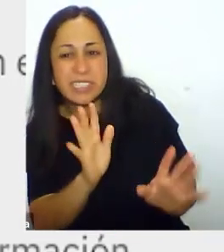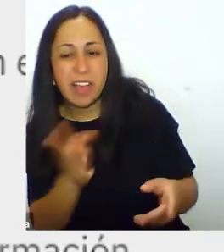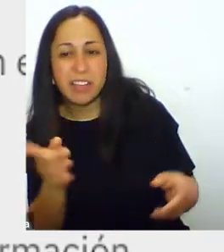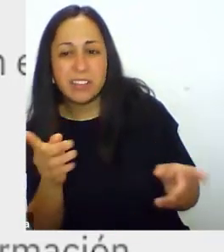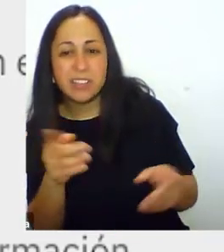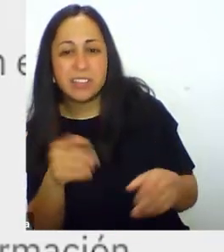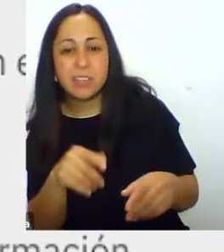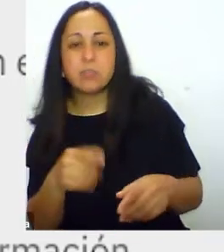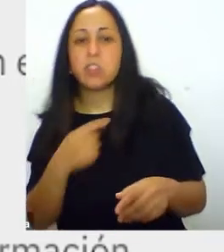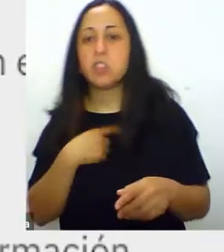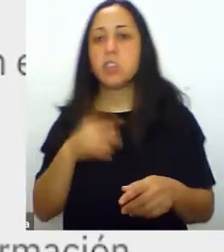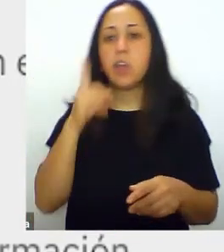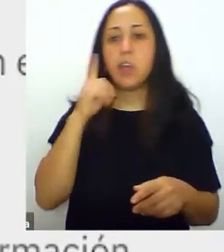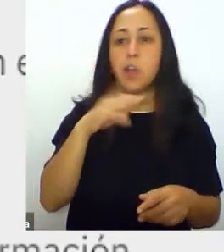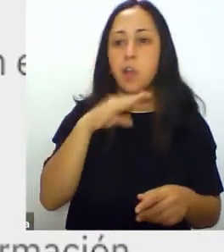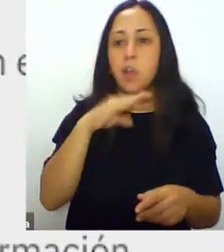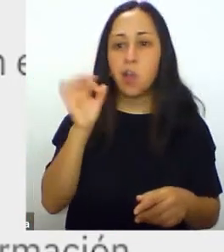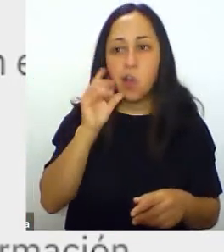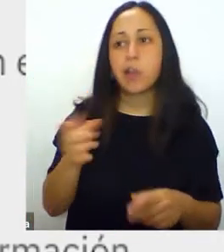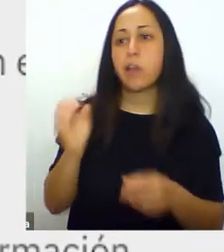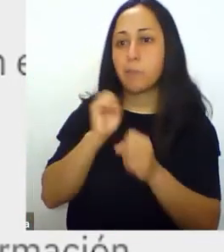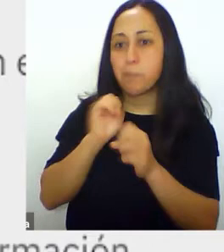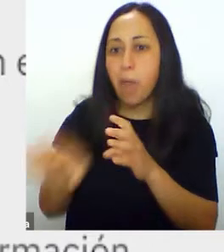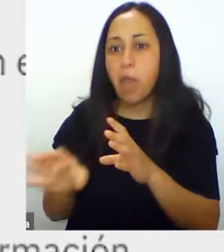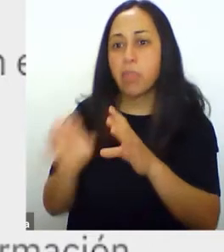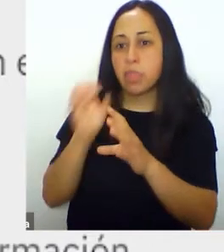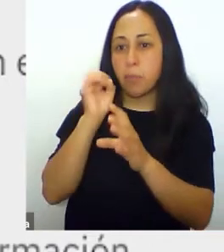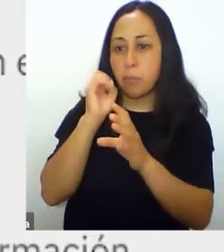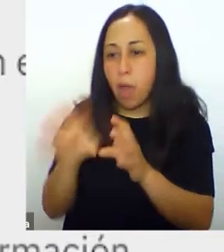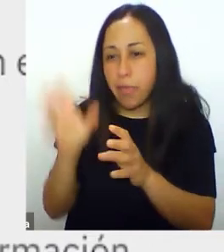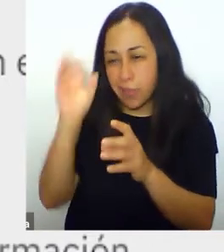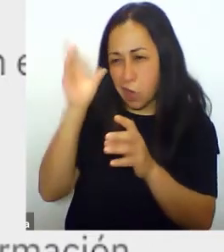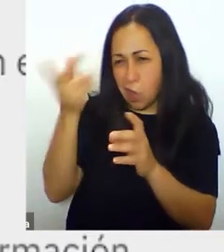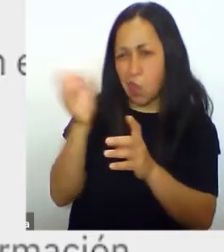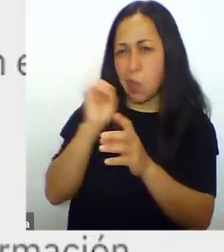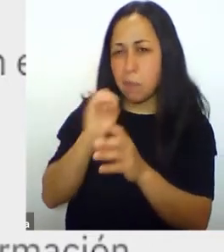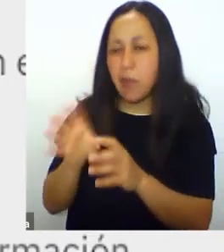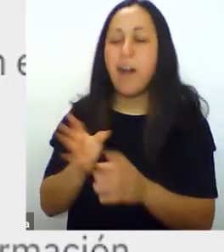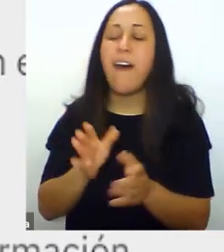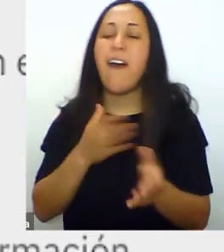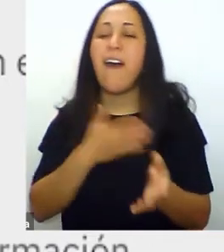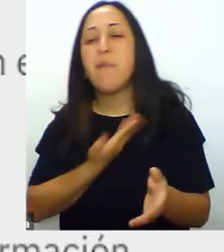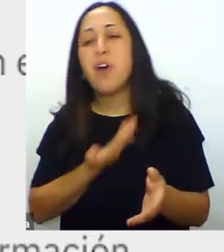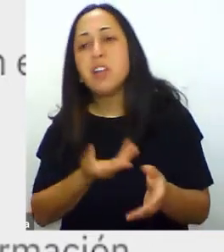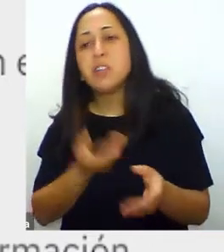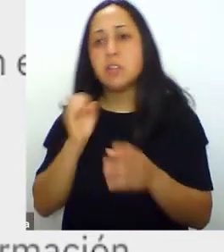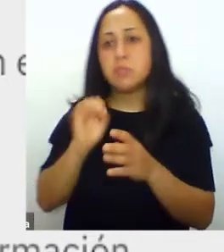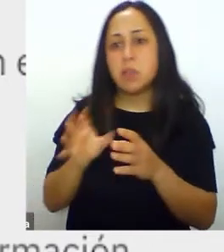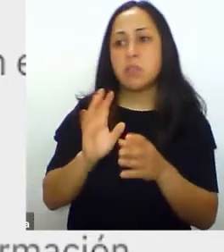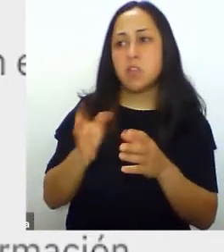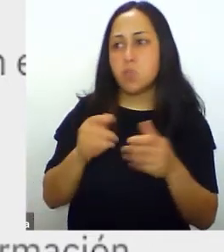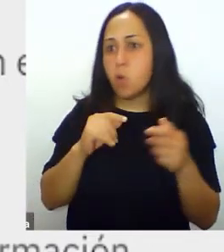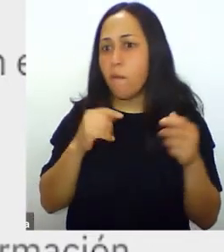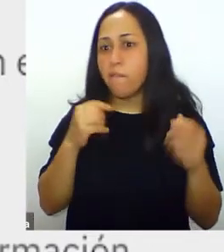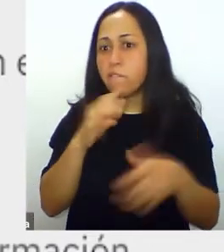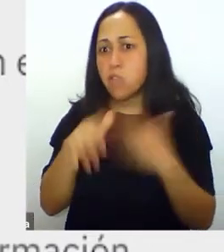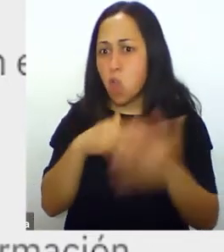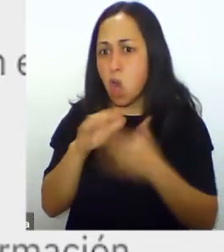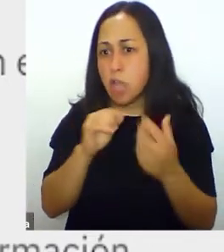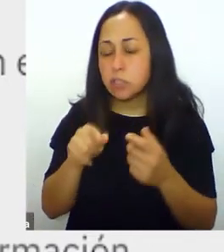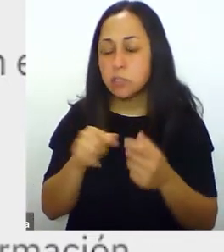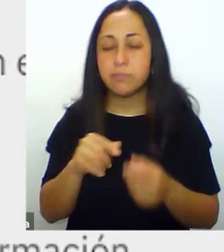él comenzó a escribirle cada vez más. Muchas veces parecía enojado, otras amoroso, hasta que se volvió bastante